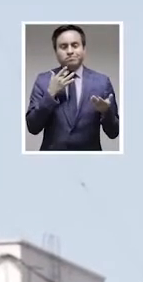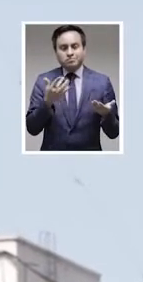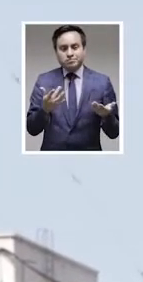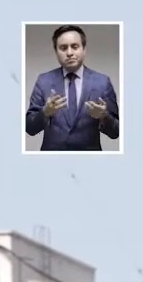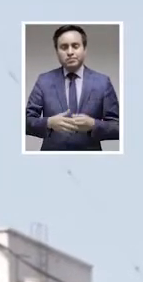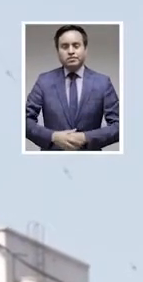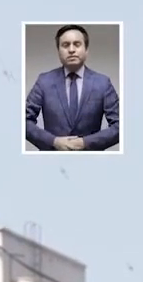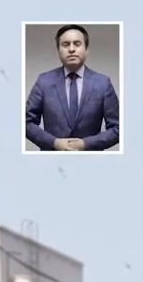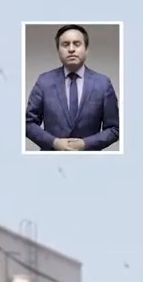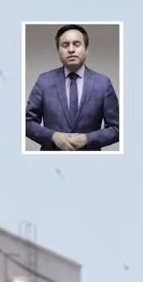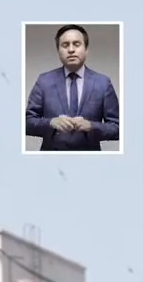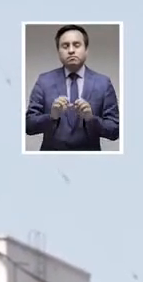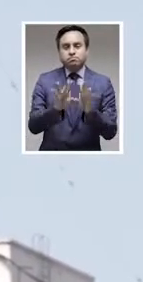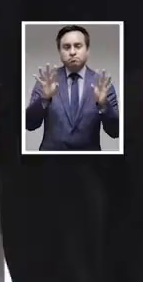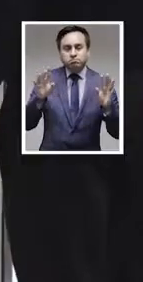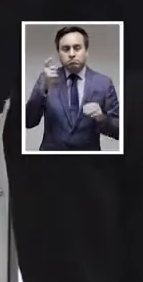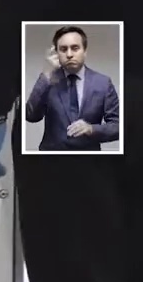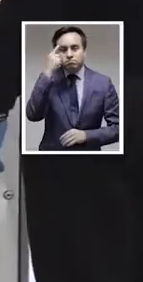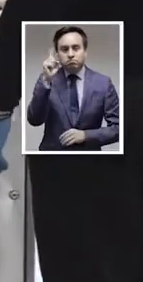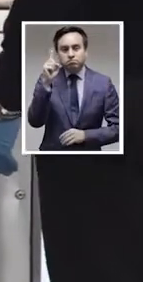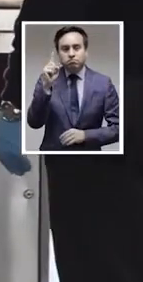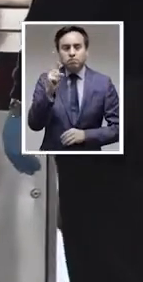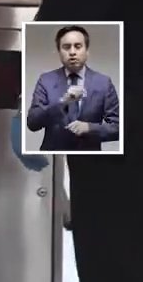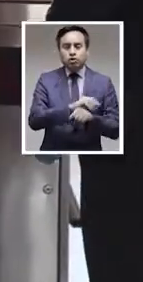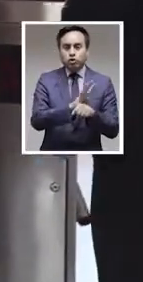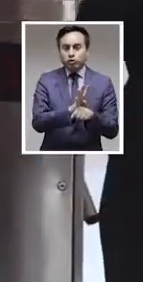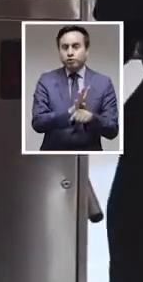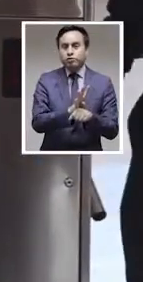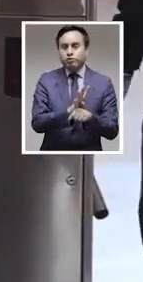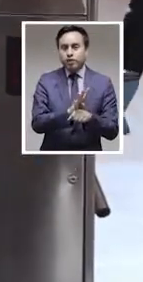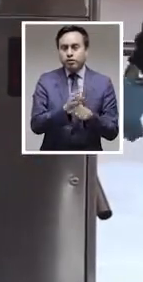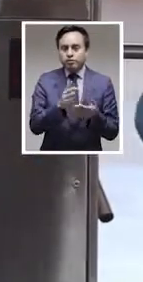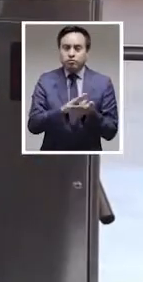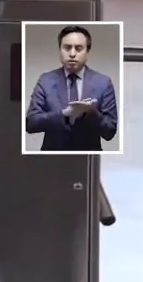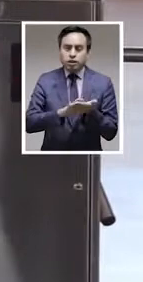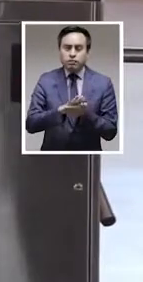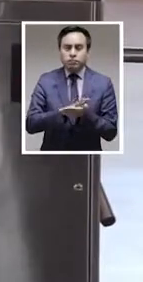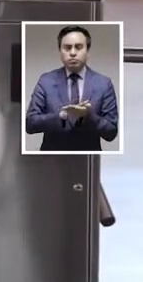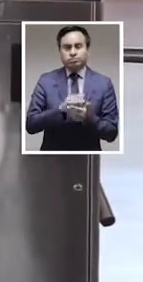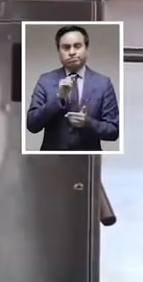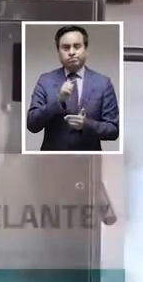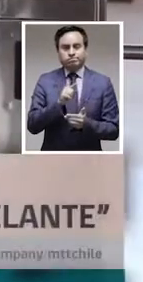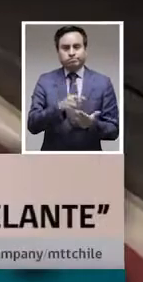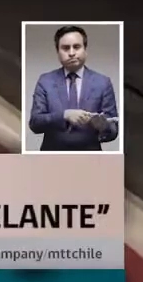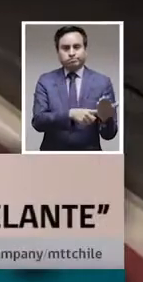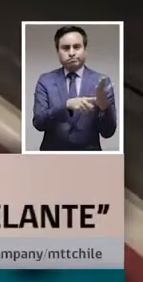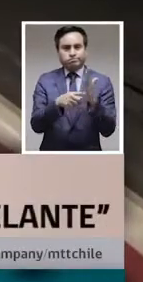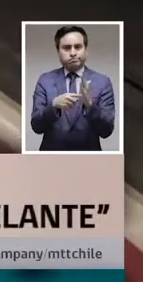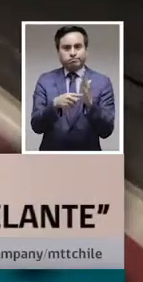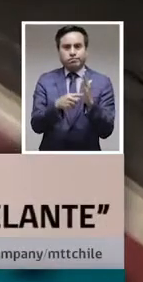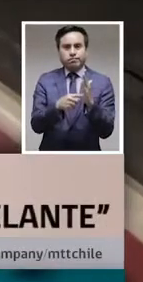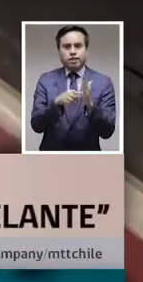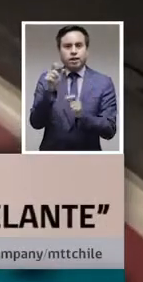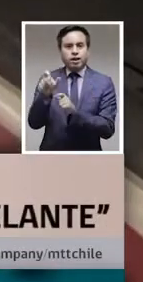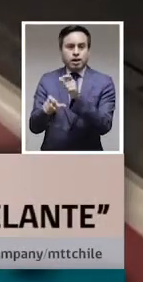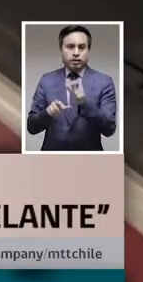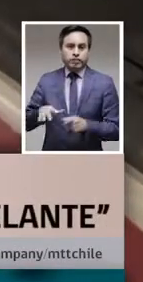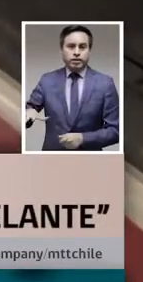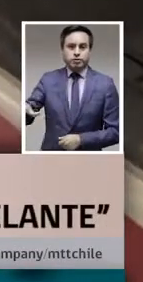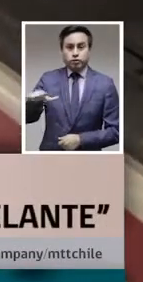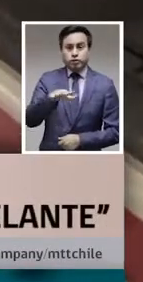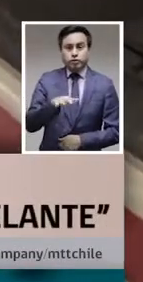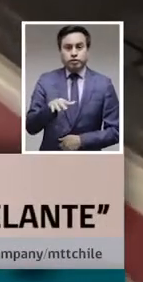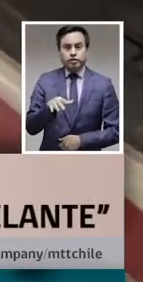por eventos inesperados. El COVID-19, por ejemplo, nos ha mostrado y le ha dado a las personas